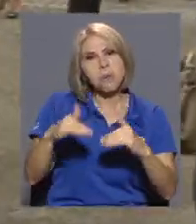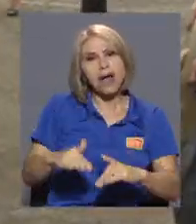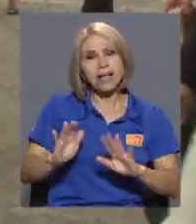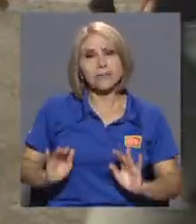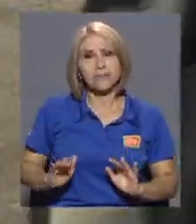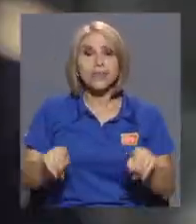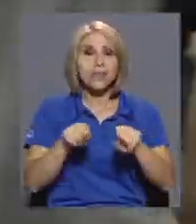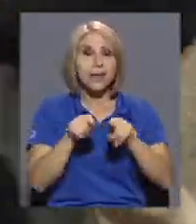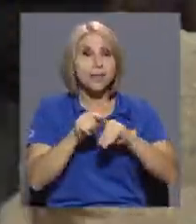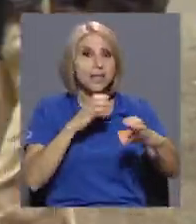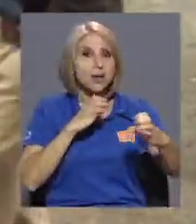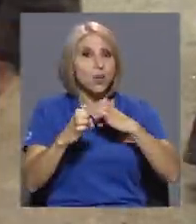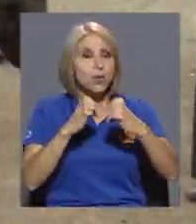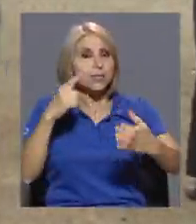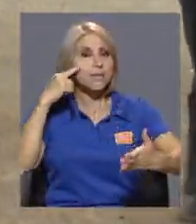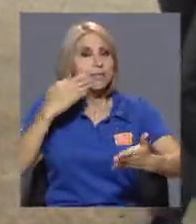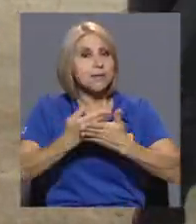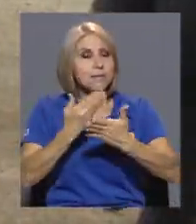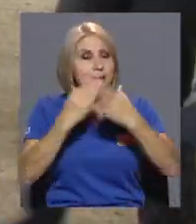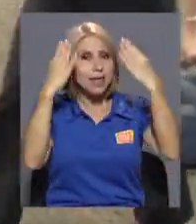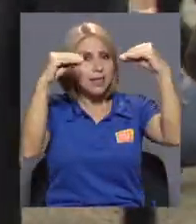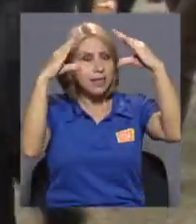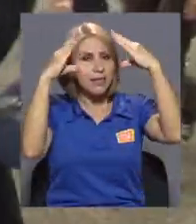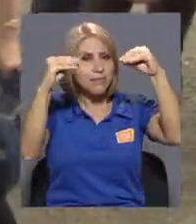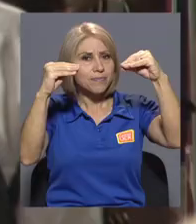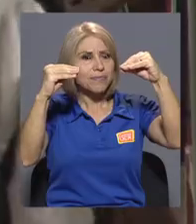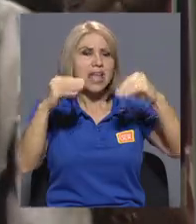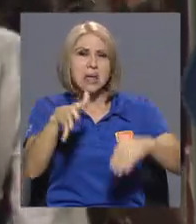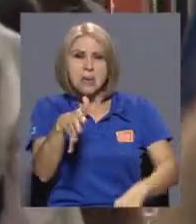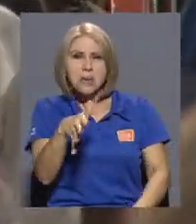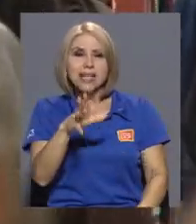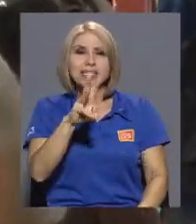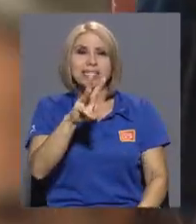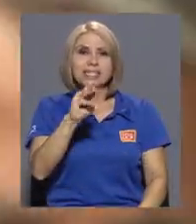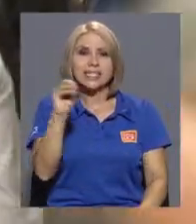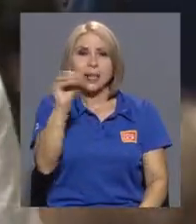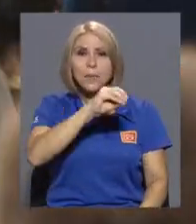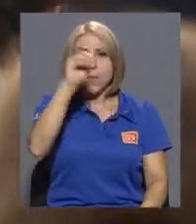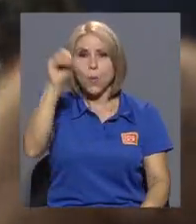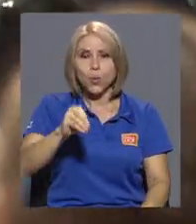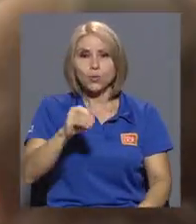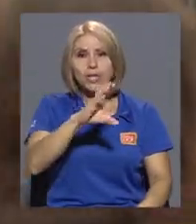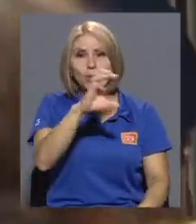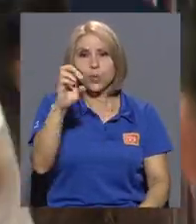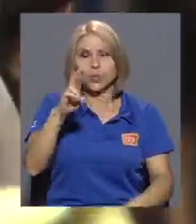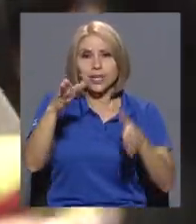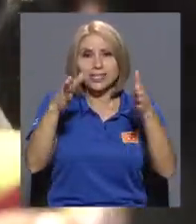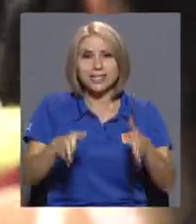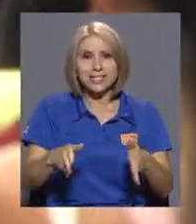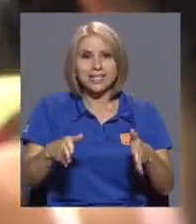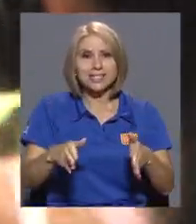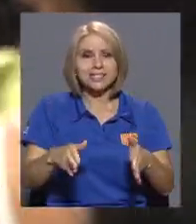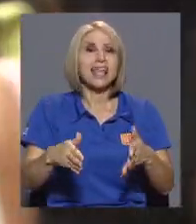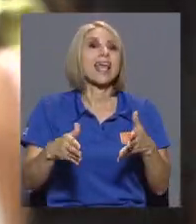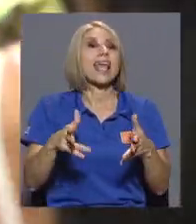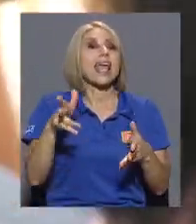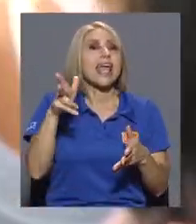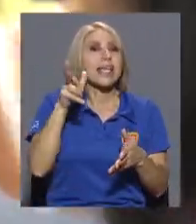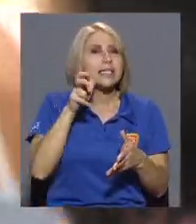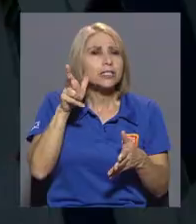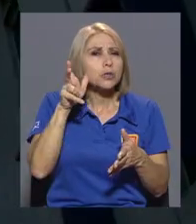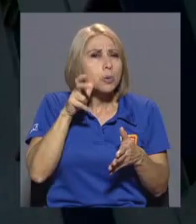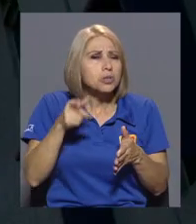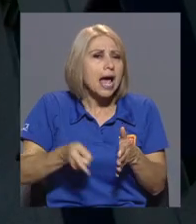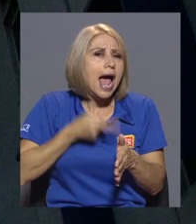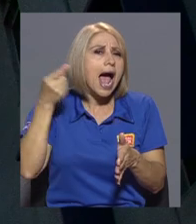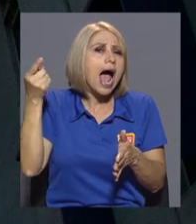encuesta reveló datos que indican que cerca del 60% de los costarricenses escucha con alguna o mucha frecuencia